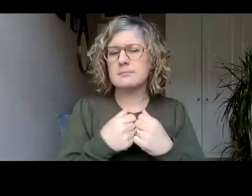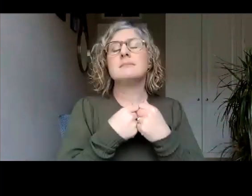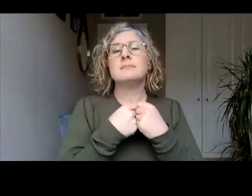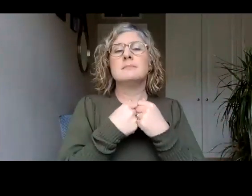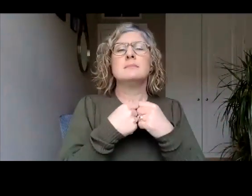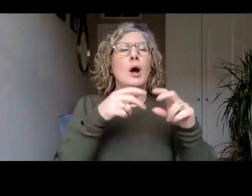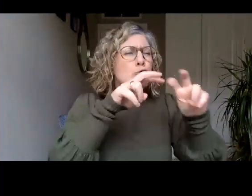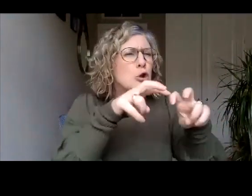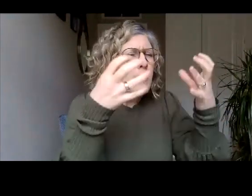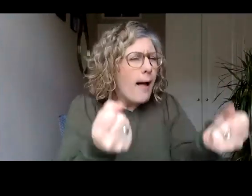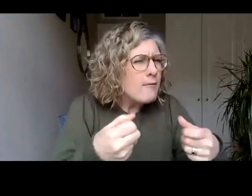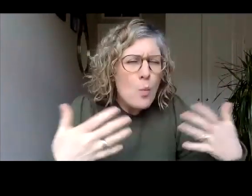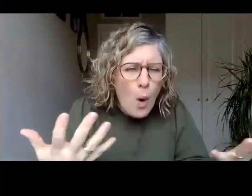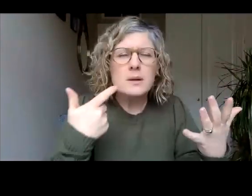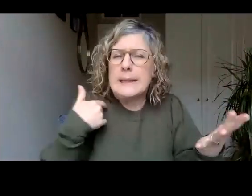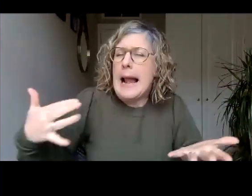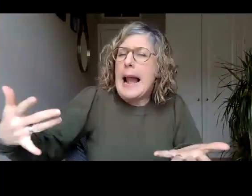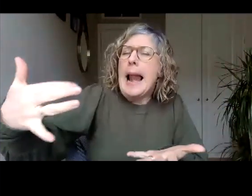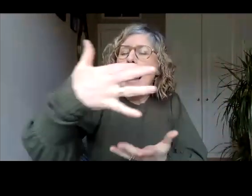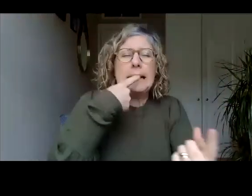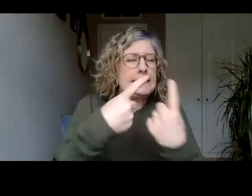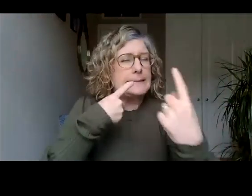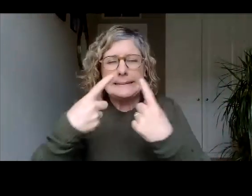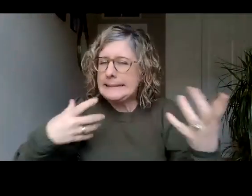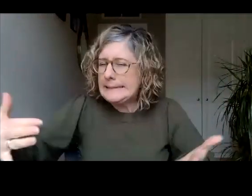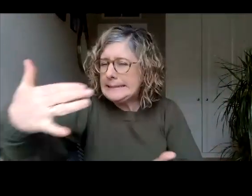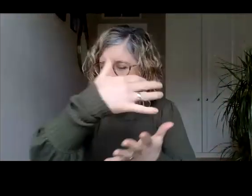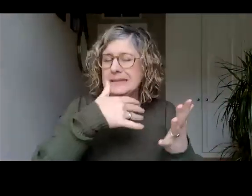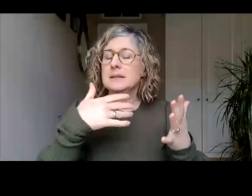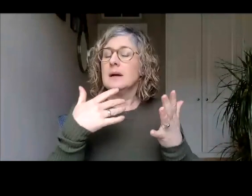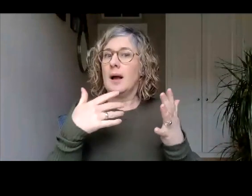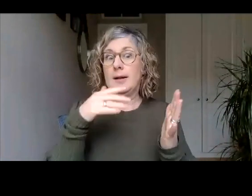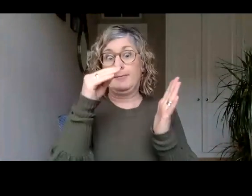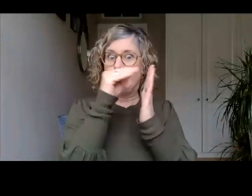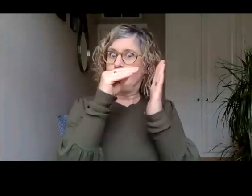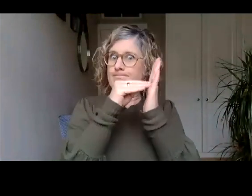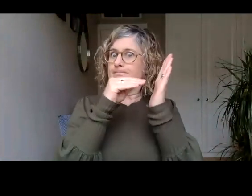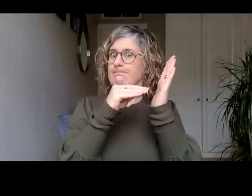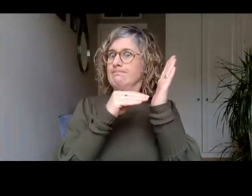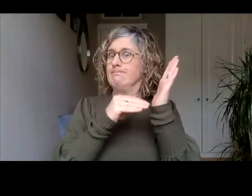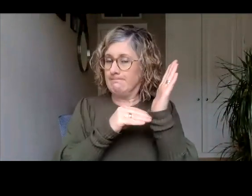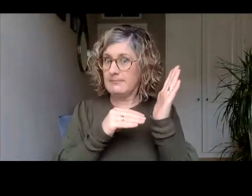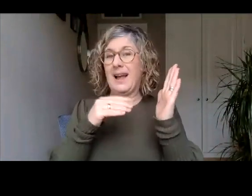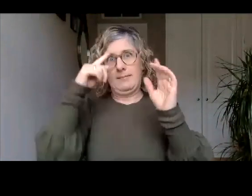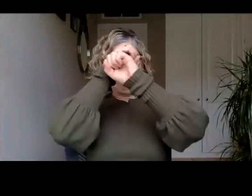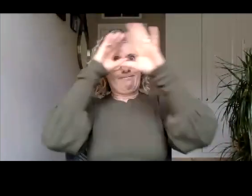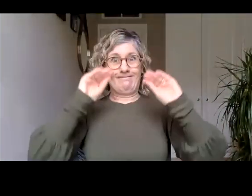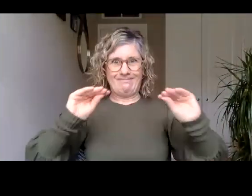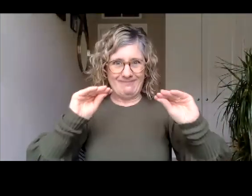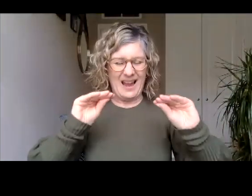signos, intérpretes sordos, para identificar qué es lo que se tendría que enseñar en